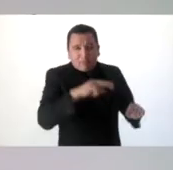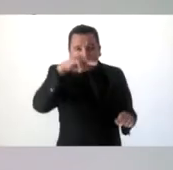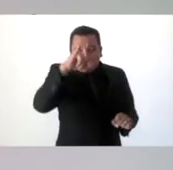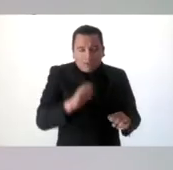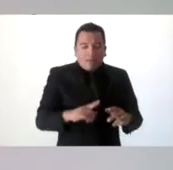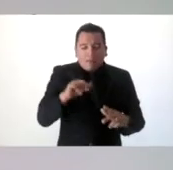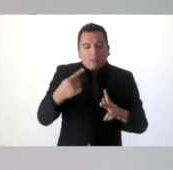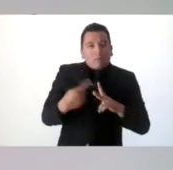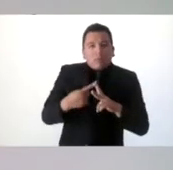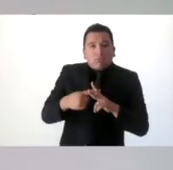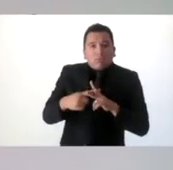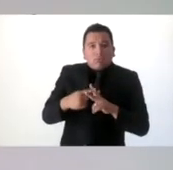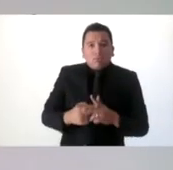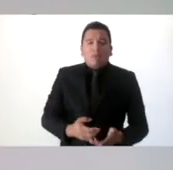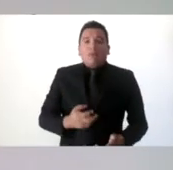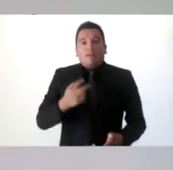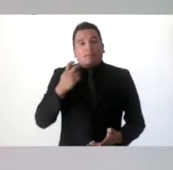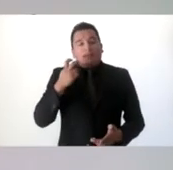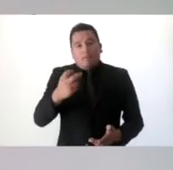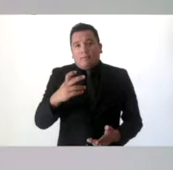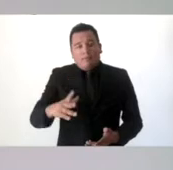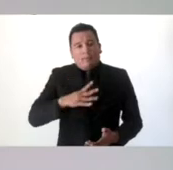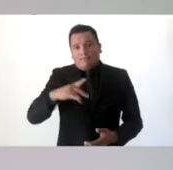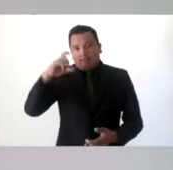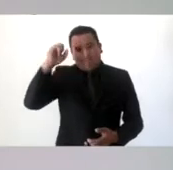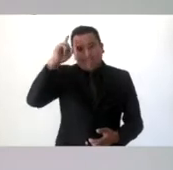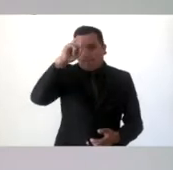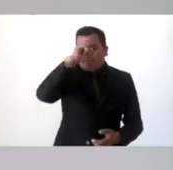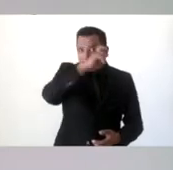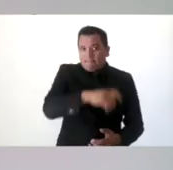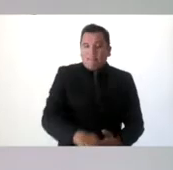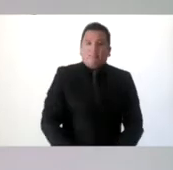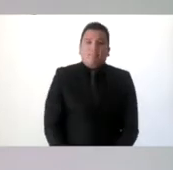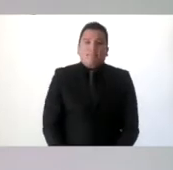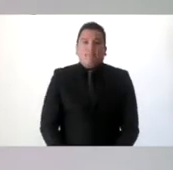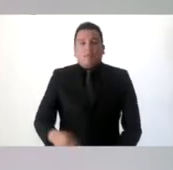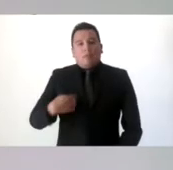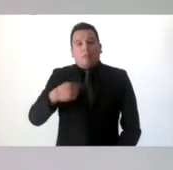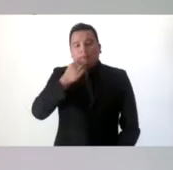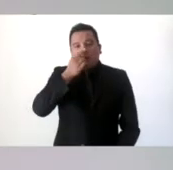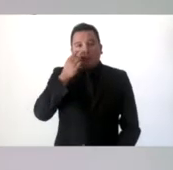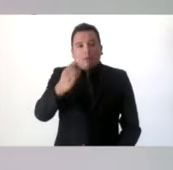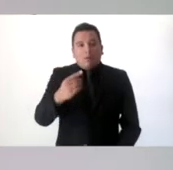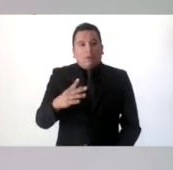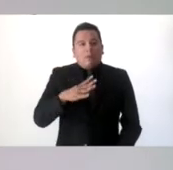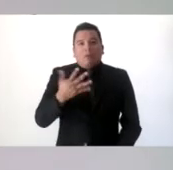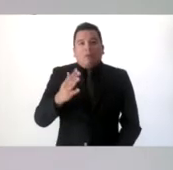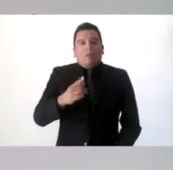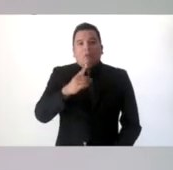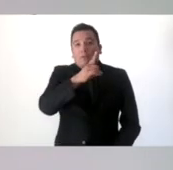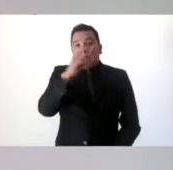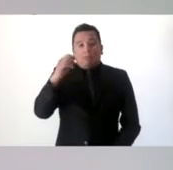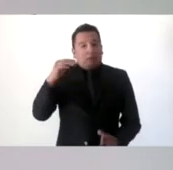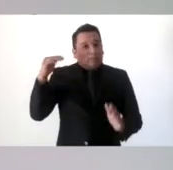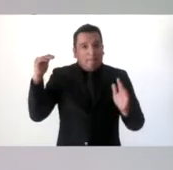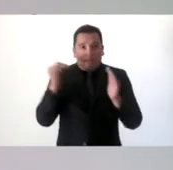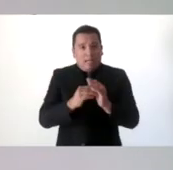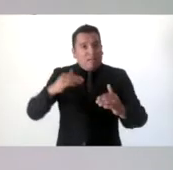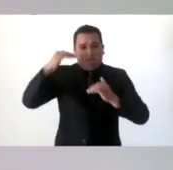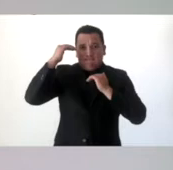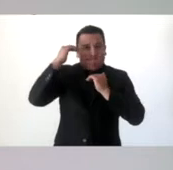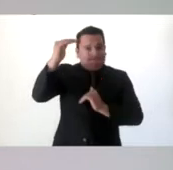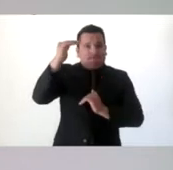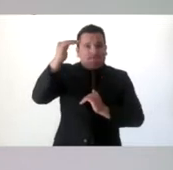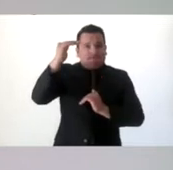ser contados al día de la elección. Entonces ya es un sistema complicado. Yo te diría que 100,000 prácticamente es el máximo en